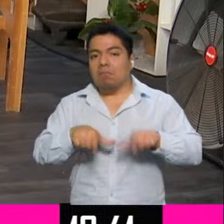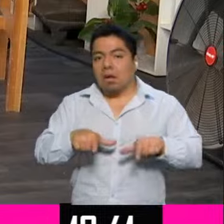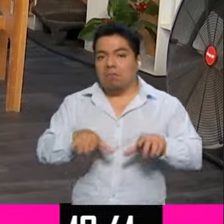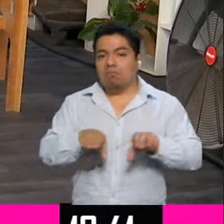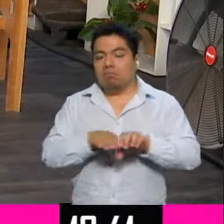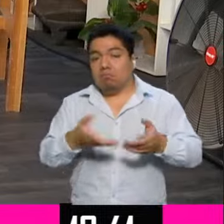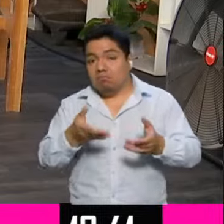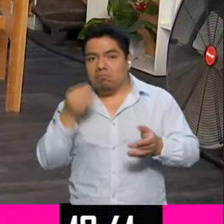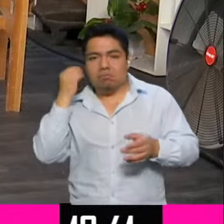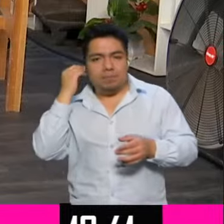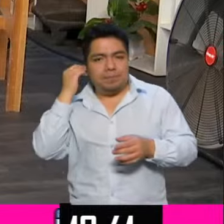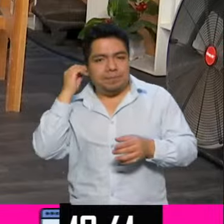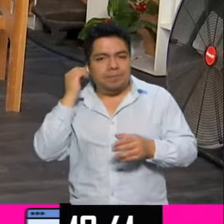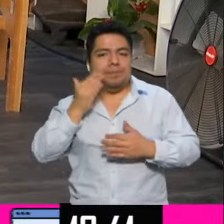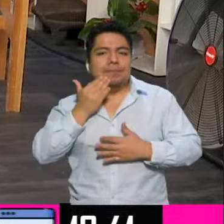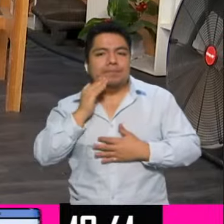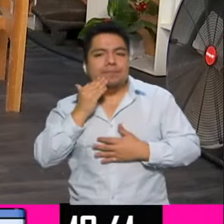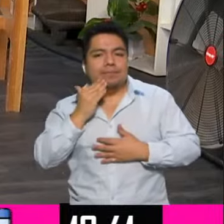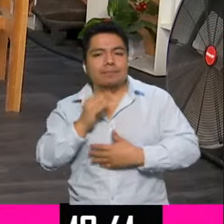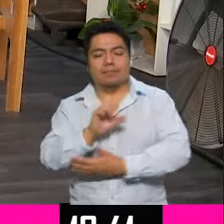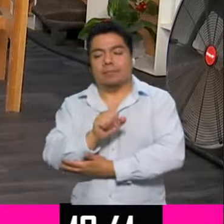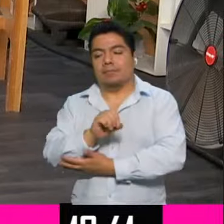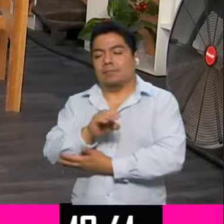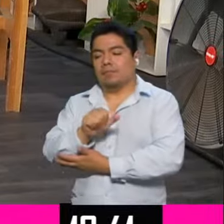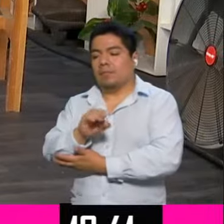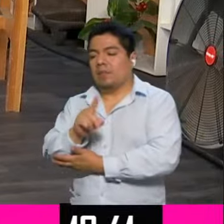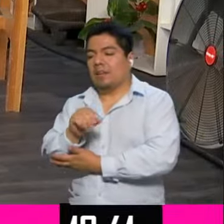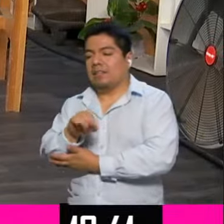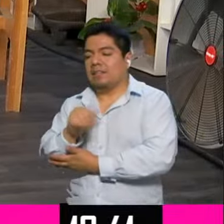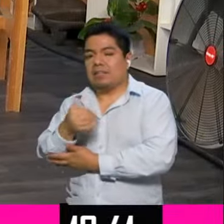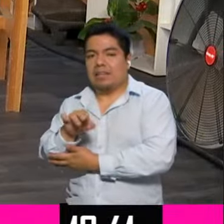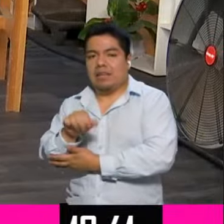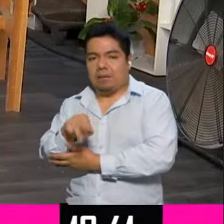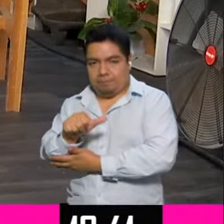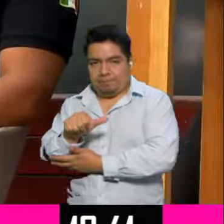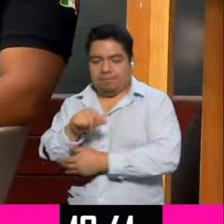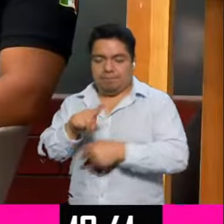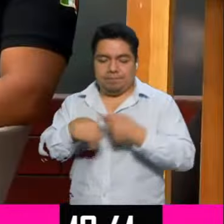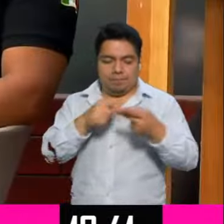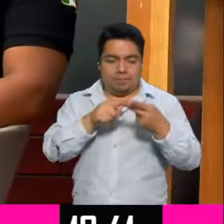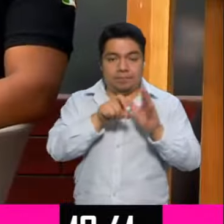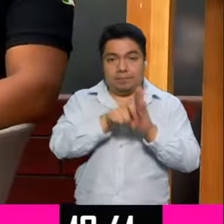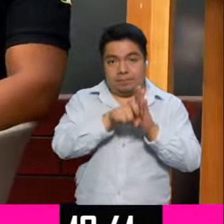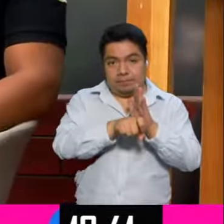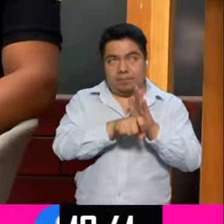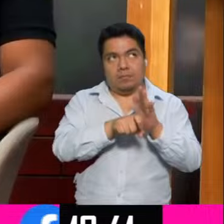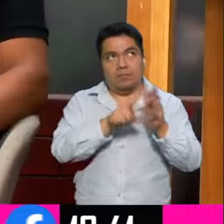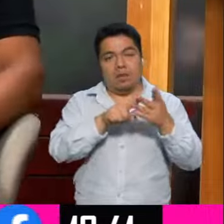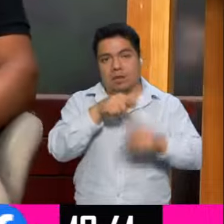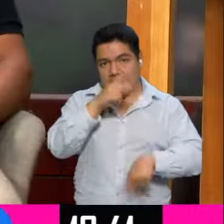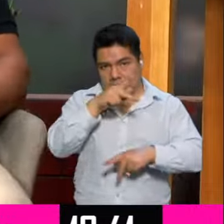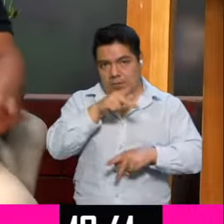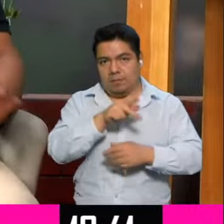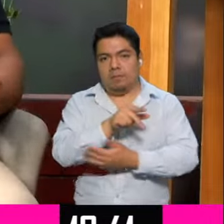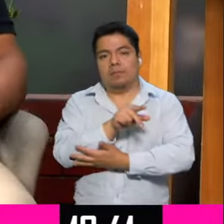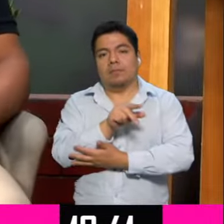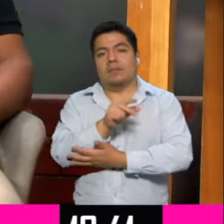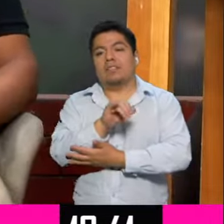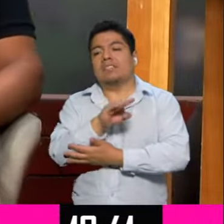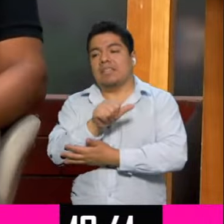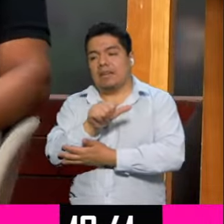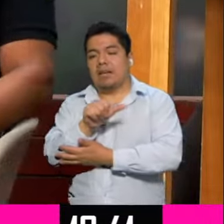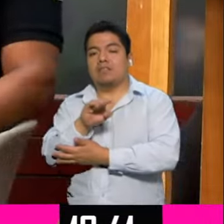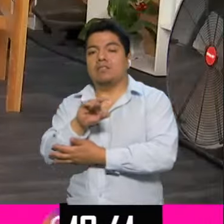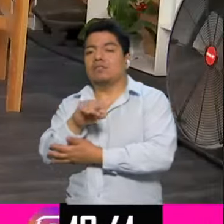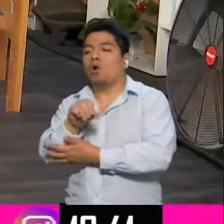Adelante, amigo. Estamos en Facebook como Somos Danza Enseña y en Instagram y TikTok como CIA Somos